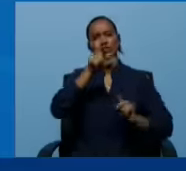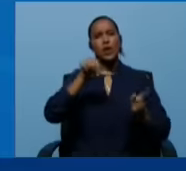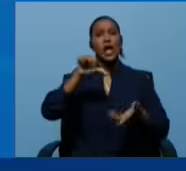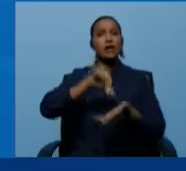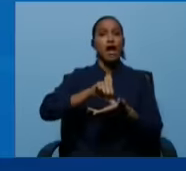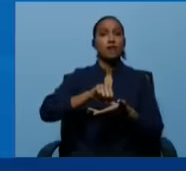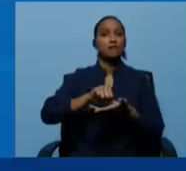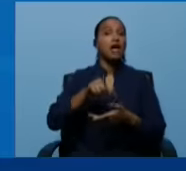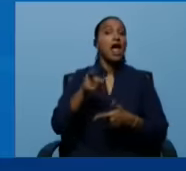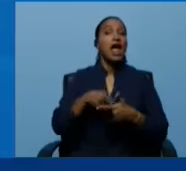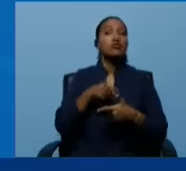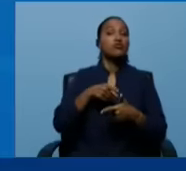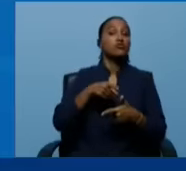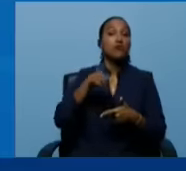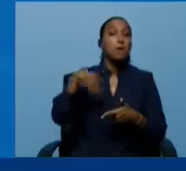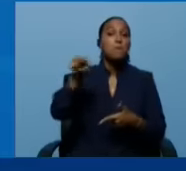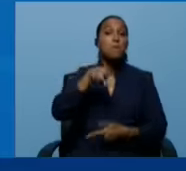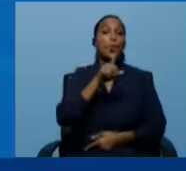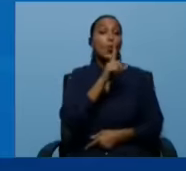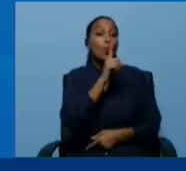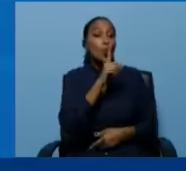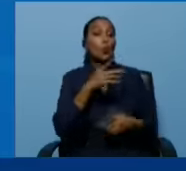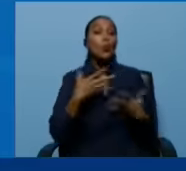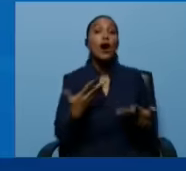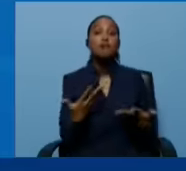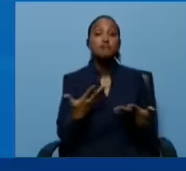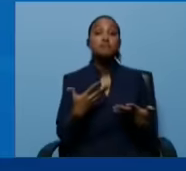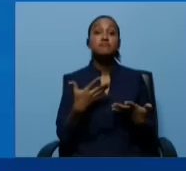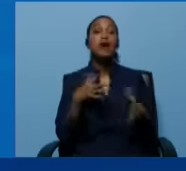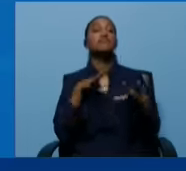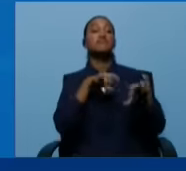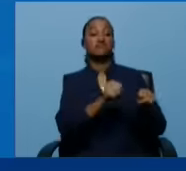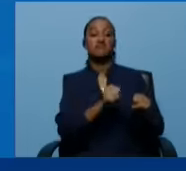nada. En nombre de la libertad invadieron,